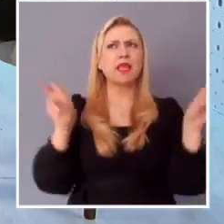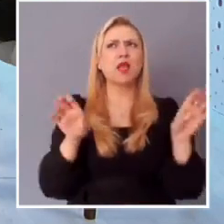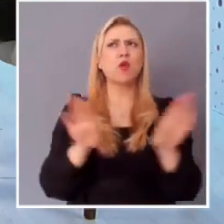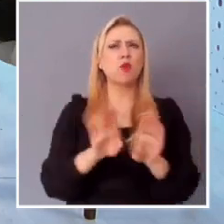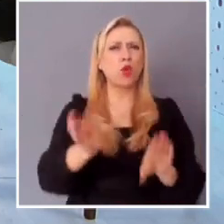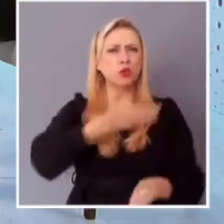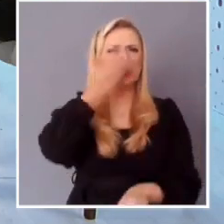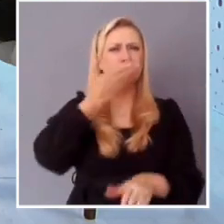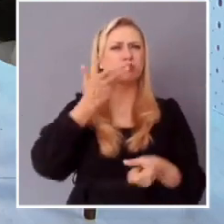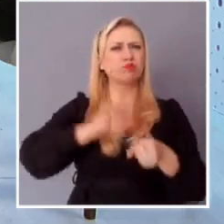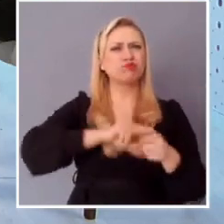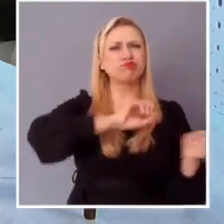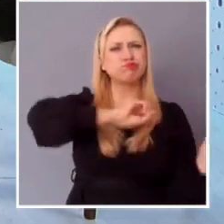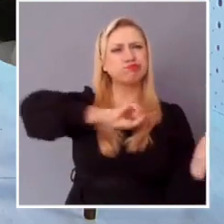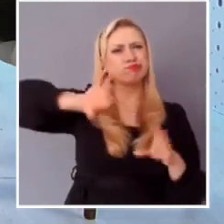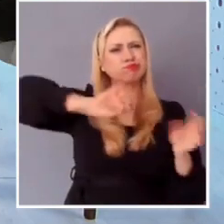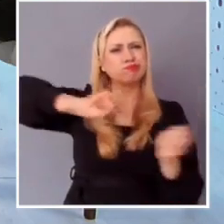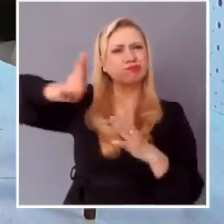desinstitucionalización.